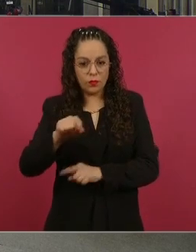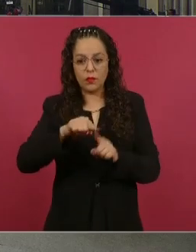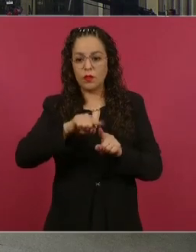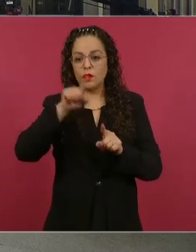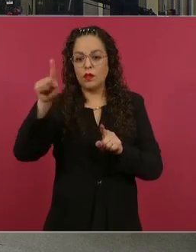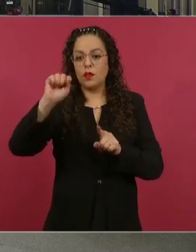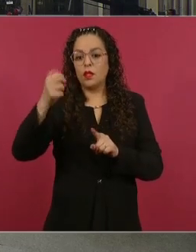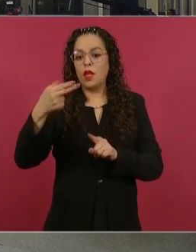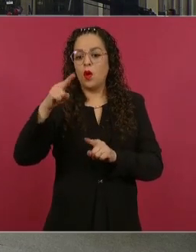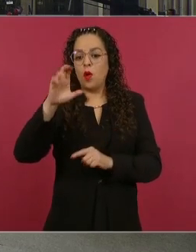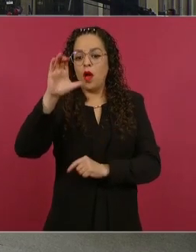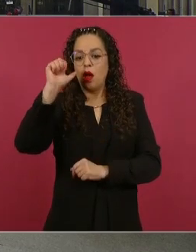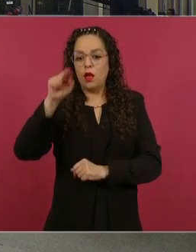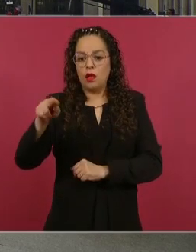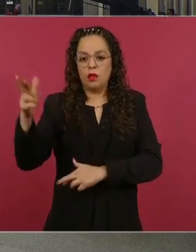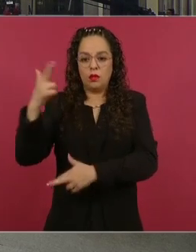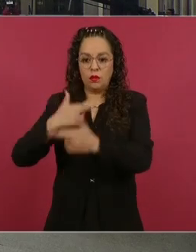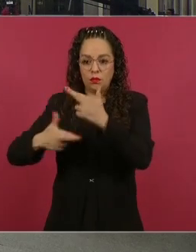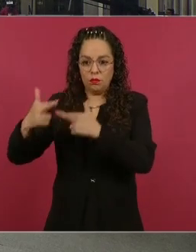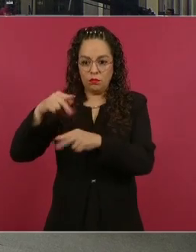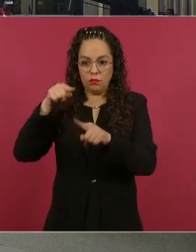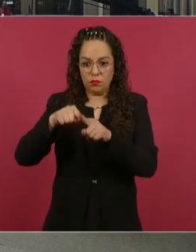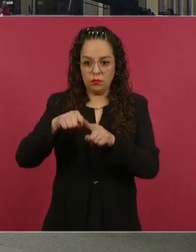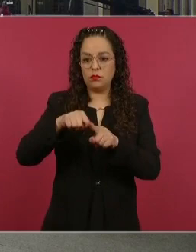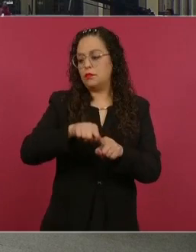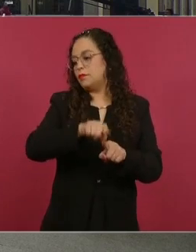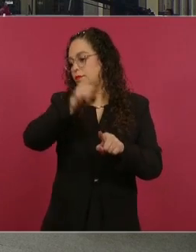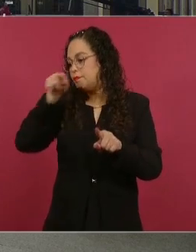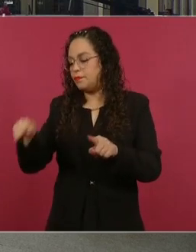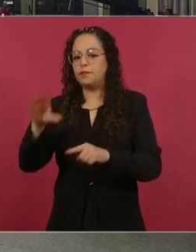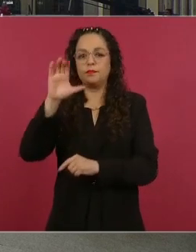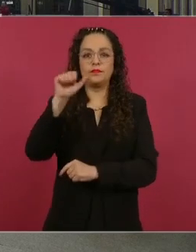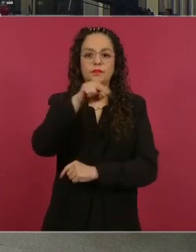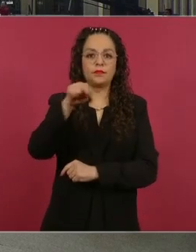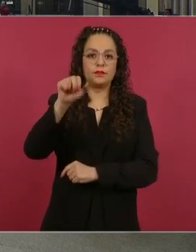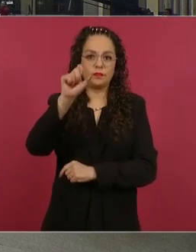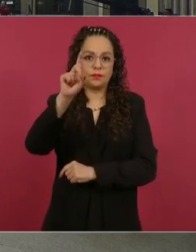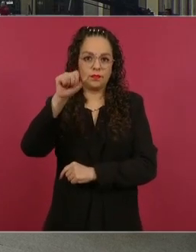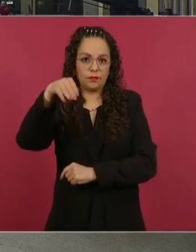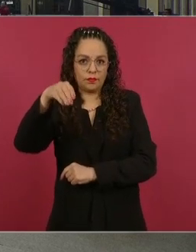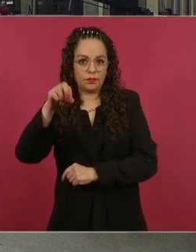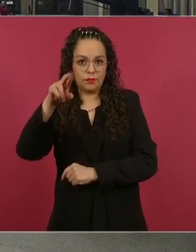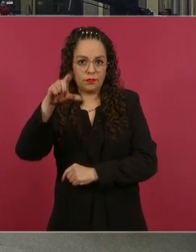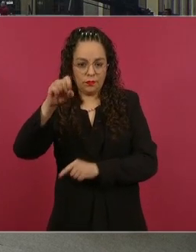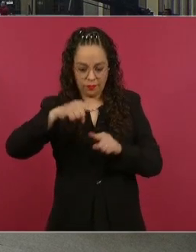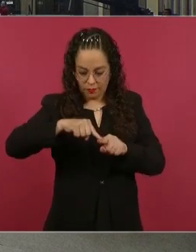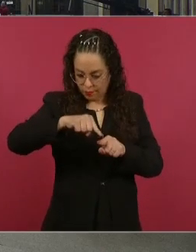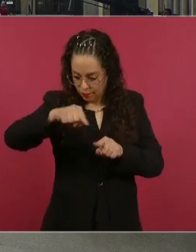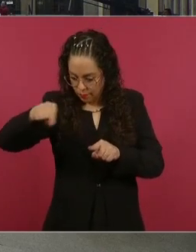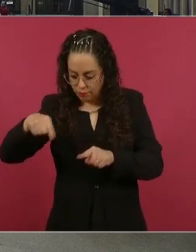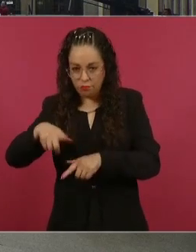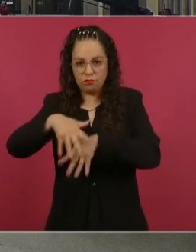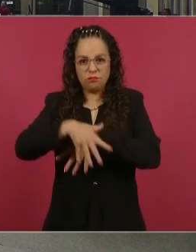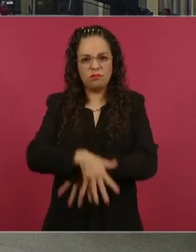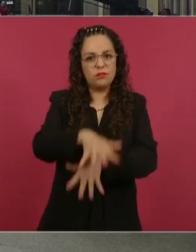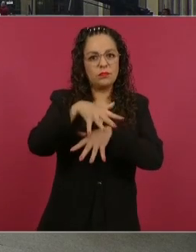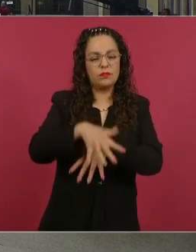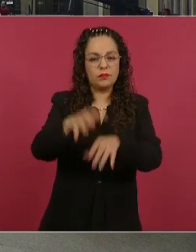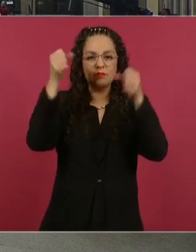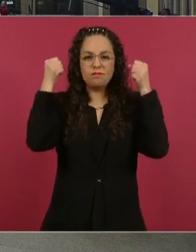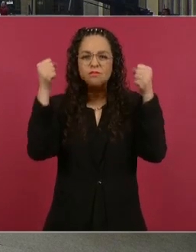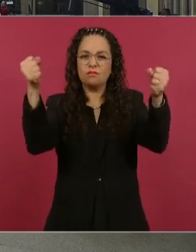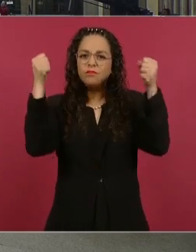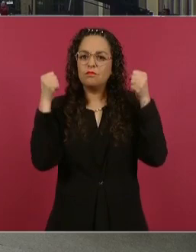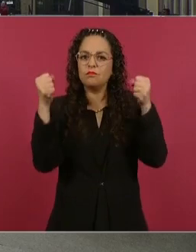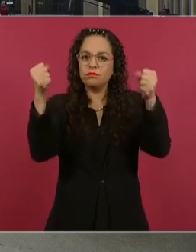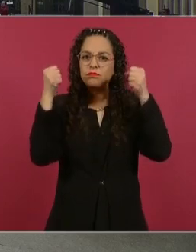de nueva cuenta ahí en Cañada Morelos. En demanda, obviamente, de seguridad por la gente, en el entendido, perdón, de que